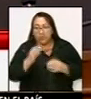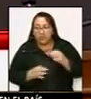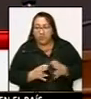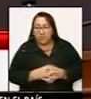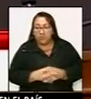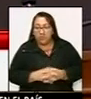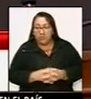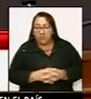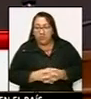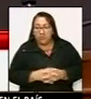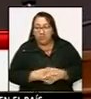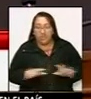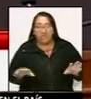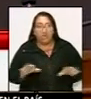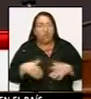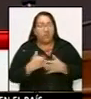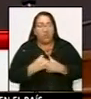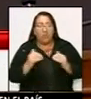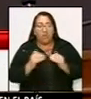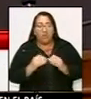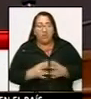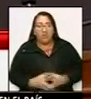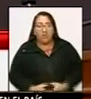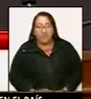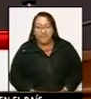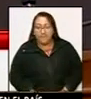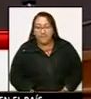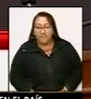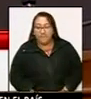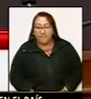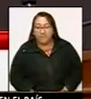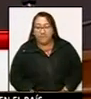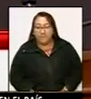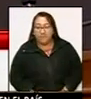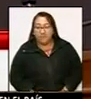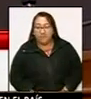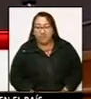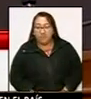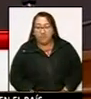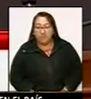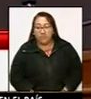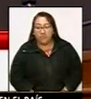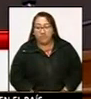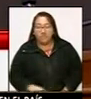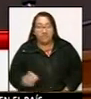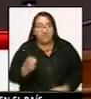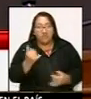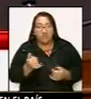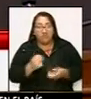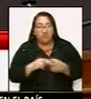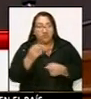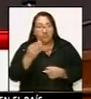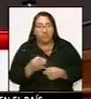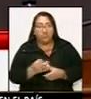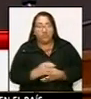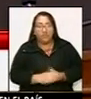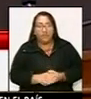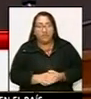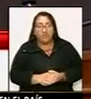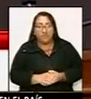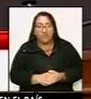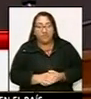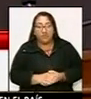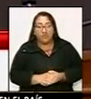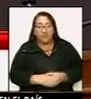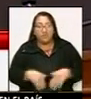justicia, justicia para todos, sin discriminación. Y soy una convencida, no de ahora, desde siempre, que el